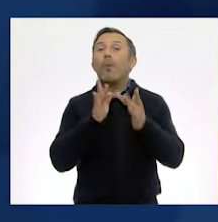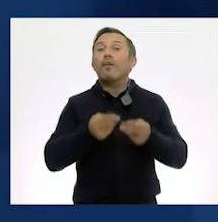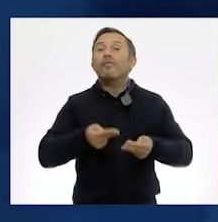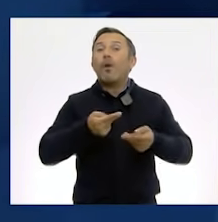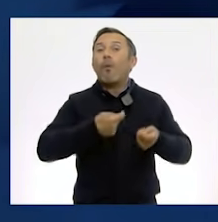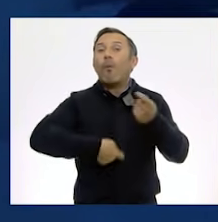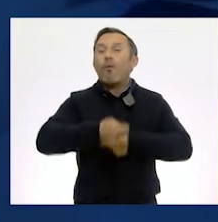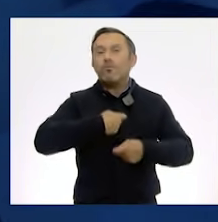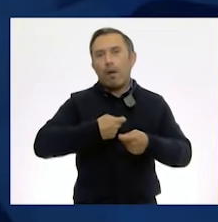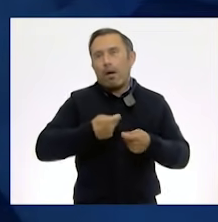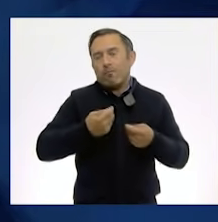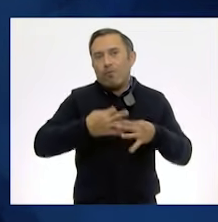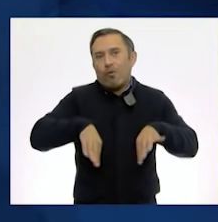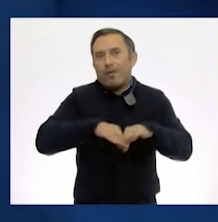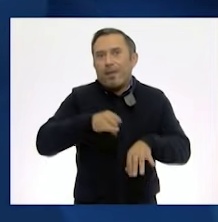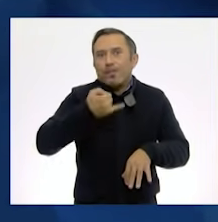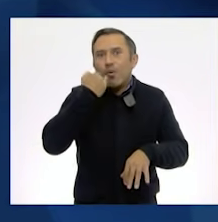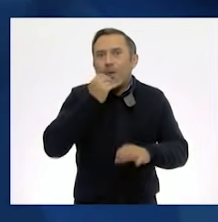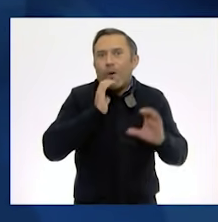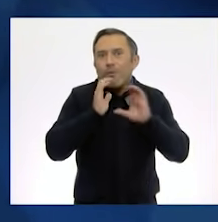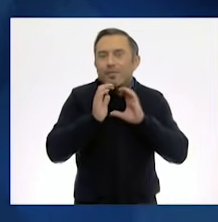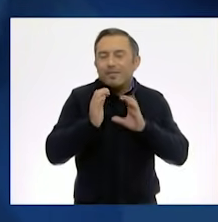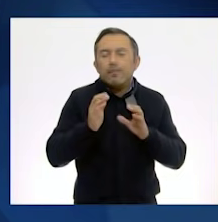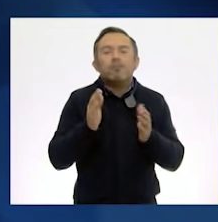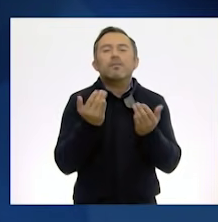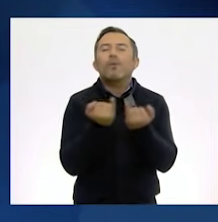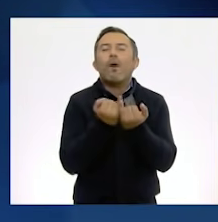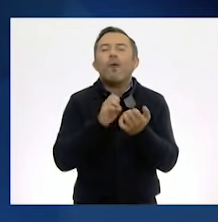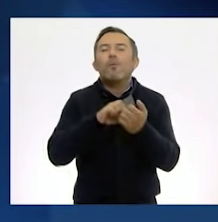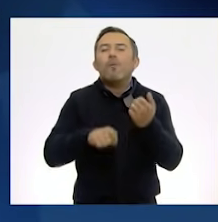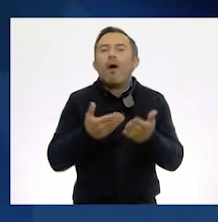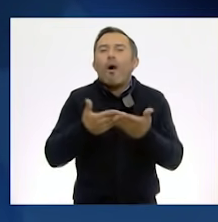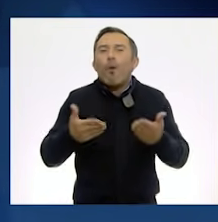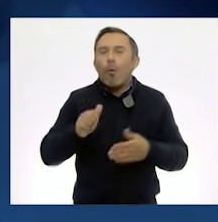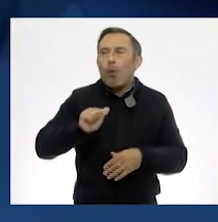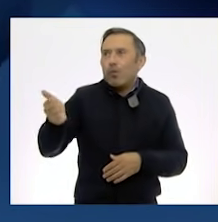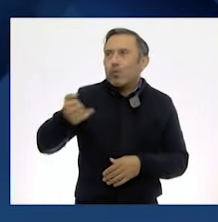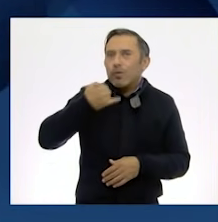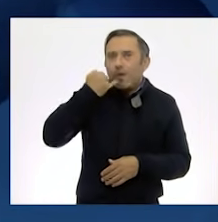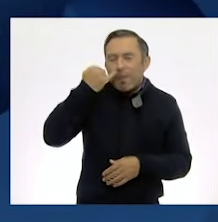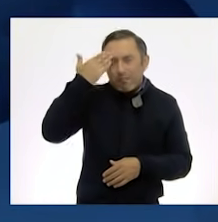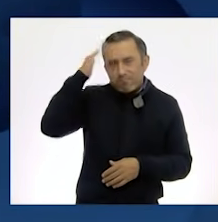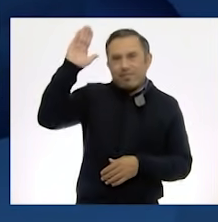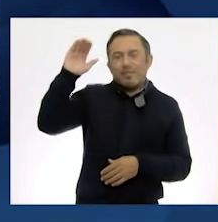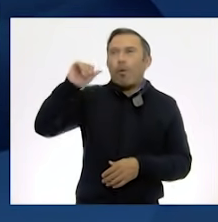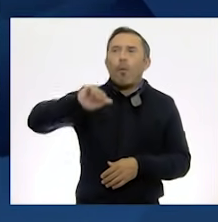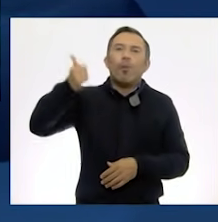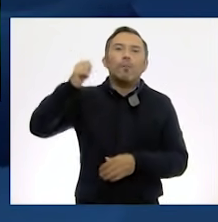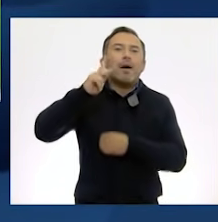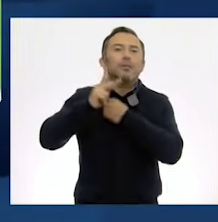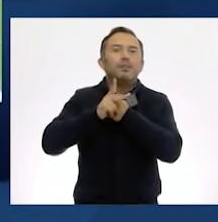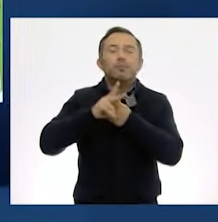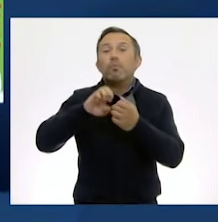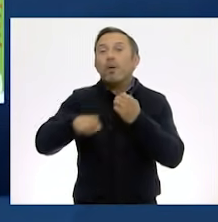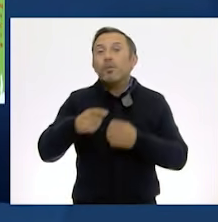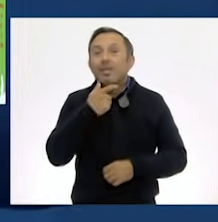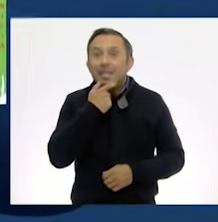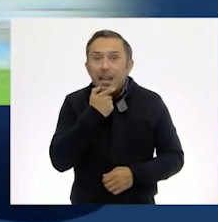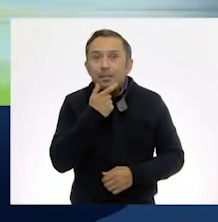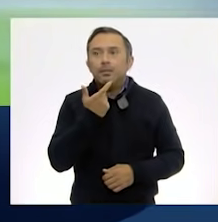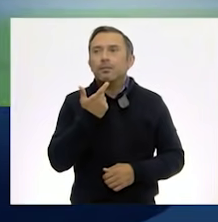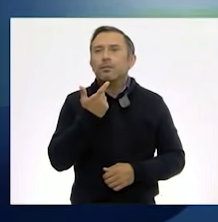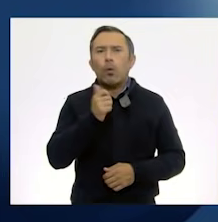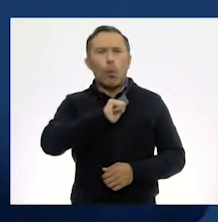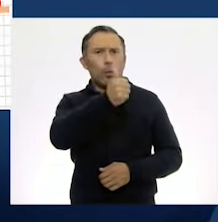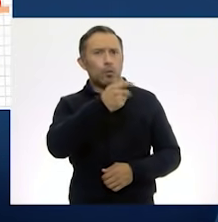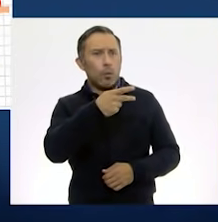ocurre el día de hoy. Y nosotros nos beneficiamos si aprendemos una lengua extranjera, por ejemplo, el inglés, y en otros países,